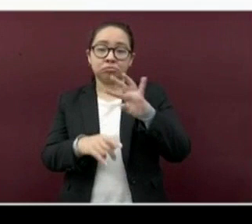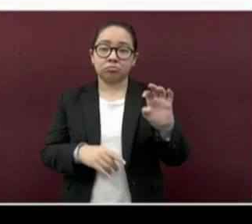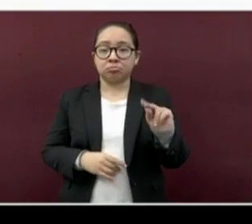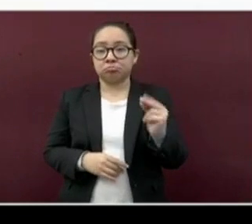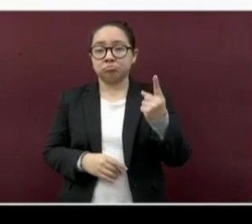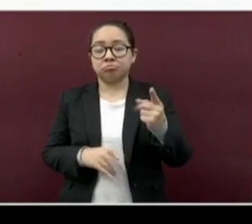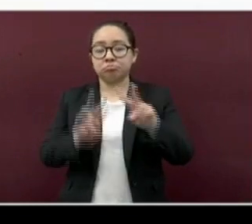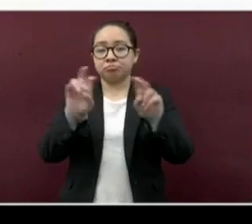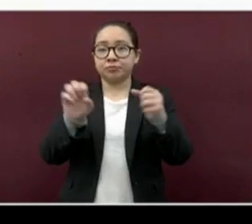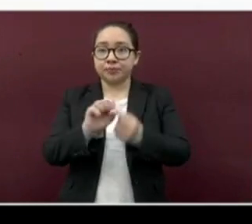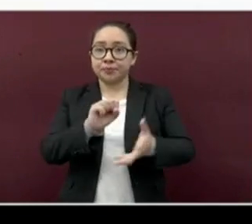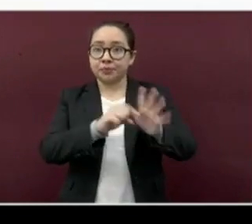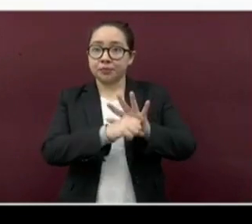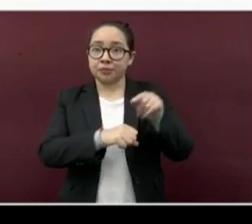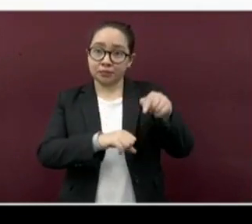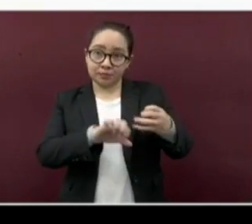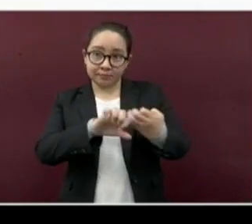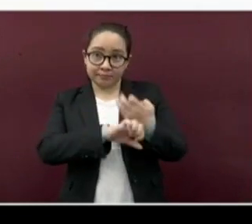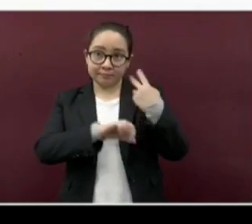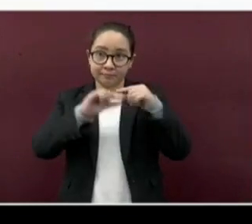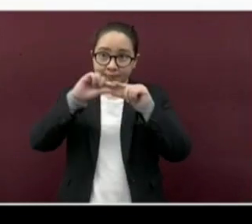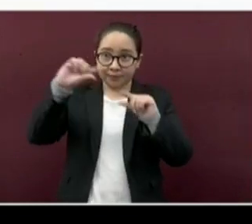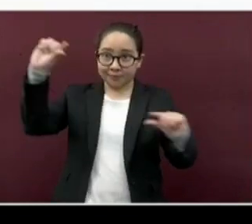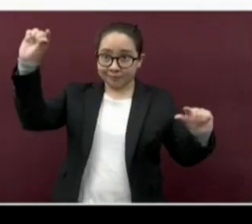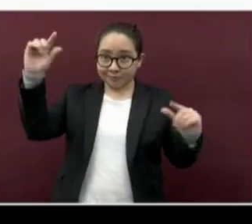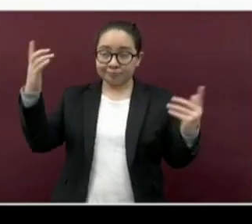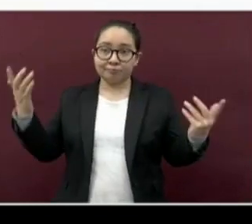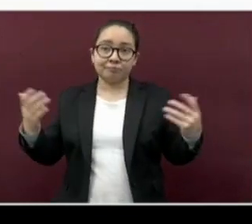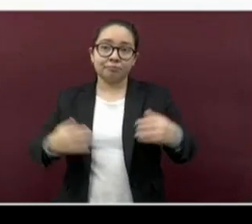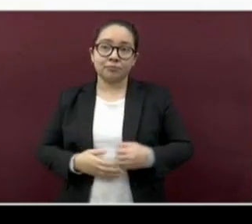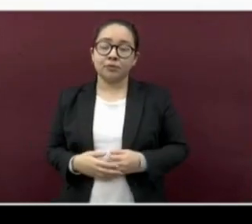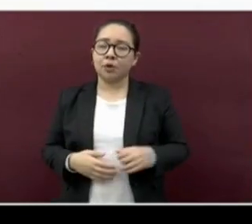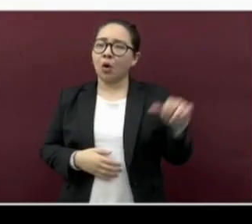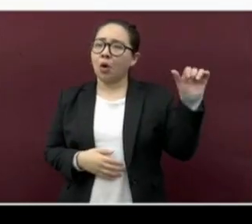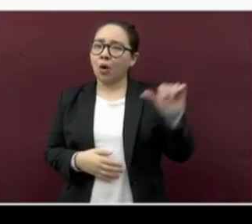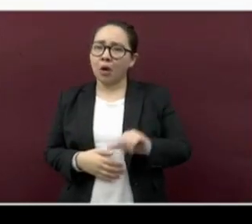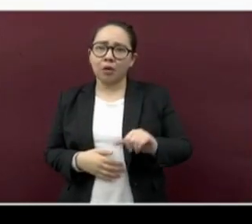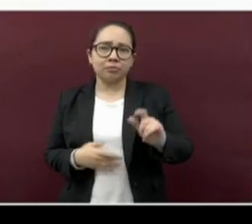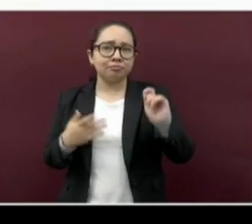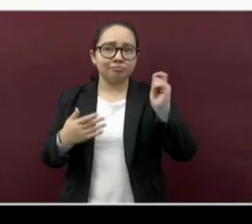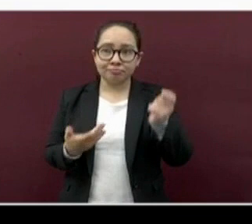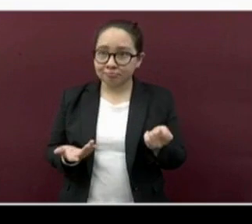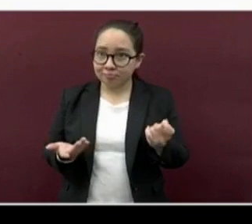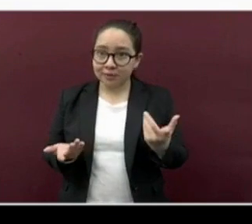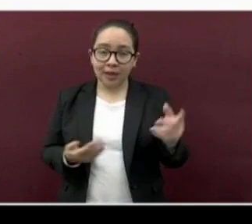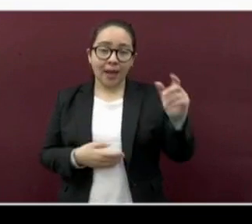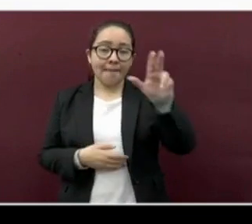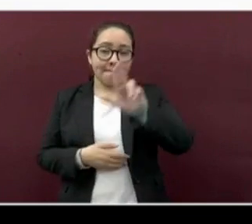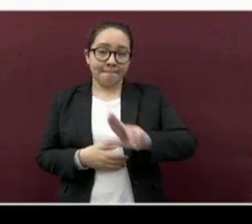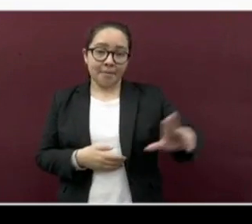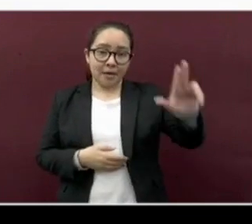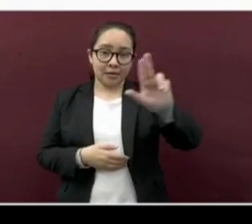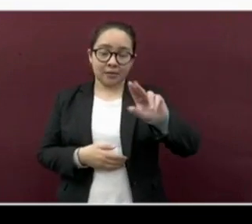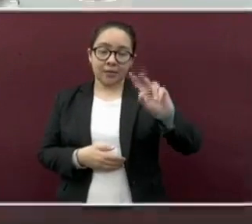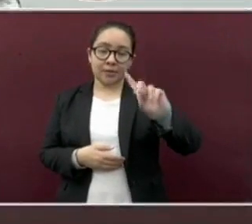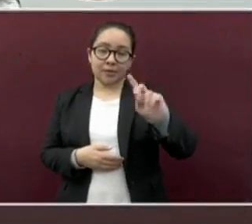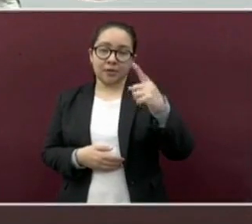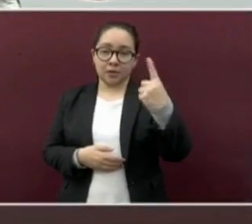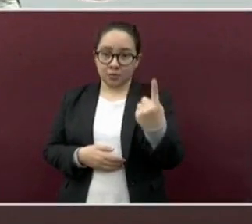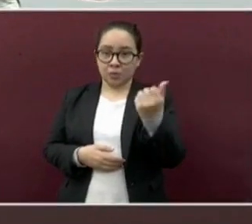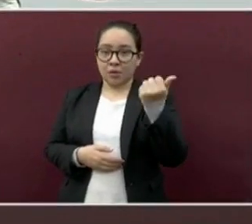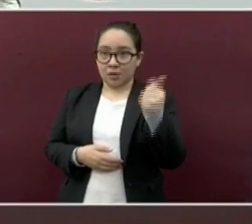481 de la actualización del coronavirus en la entidad al día de hoy, martes 31 de